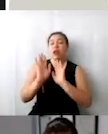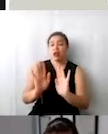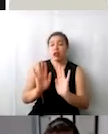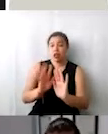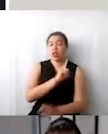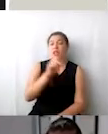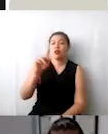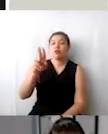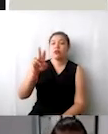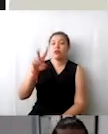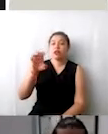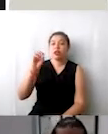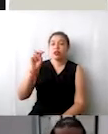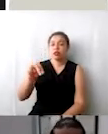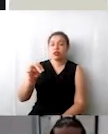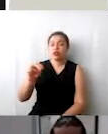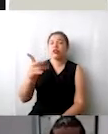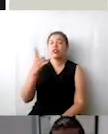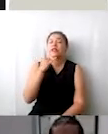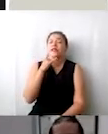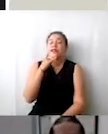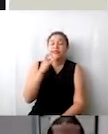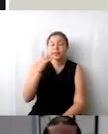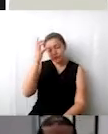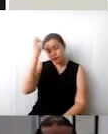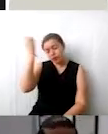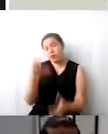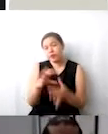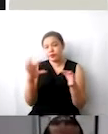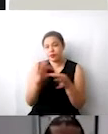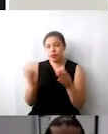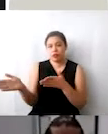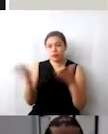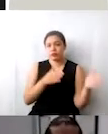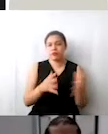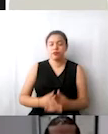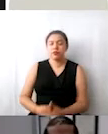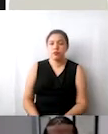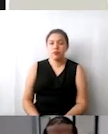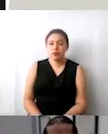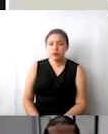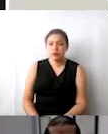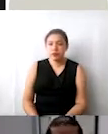PRODECON intentó definirlo, que sí es la siguiente, por favor, Fernando.